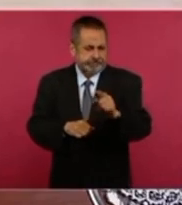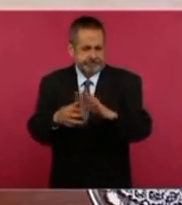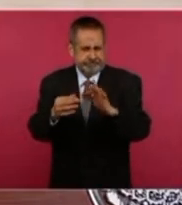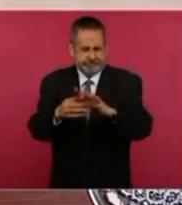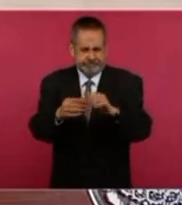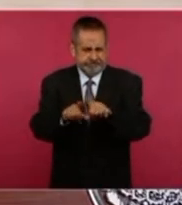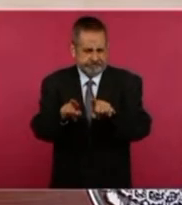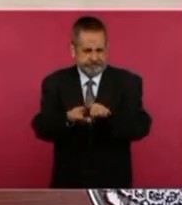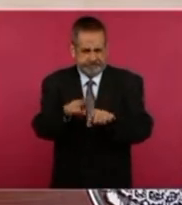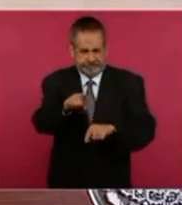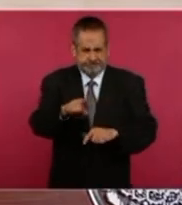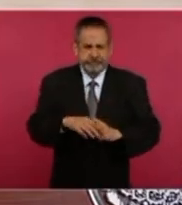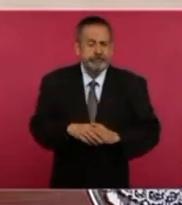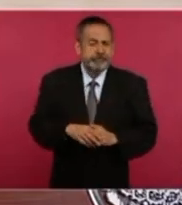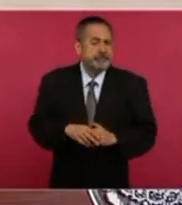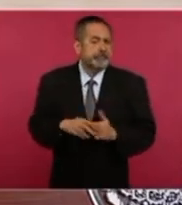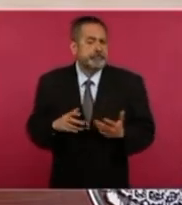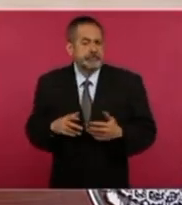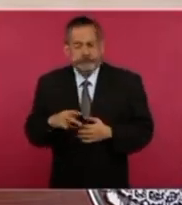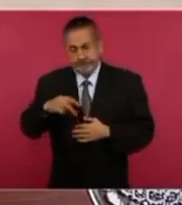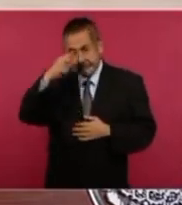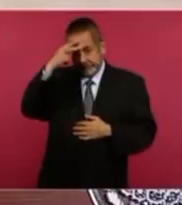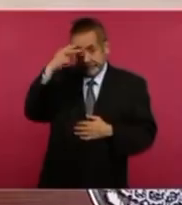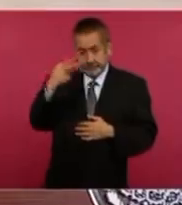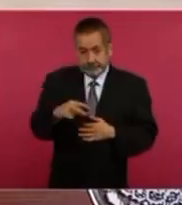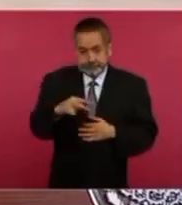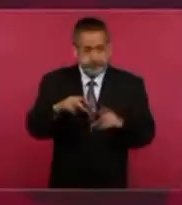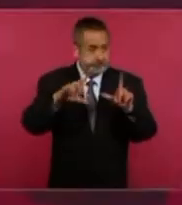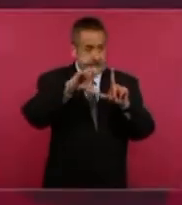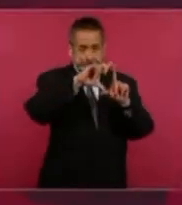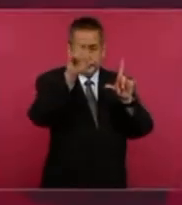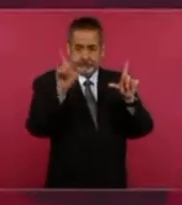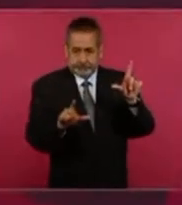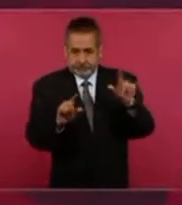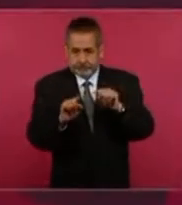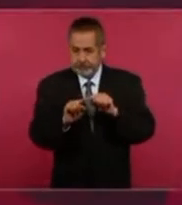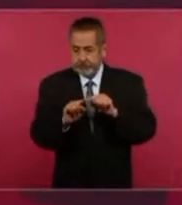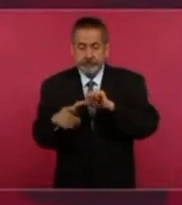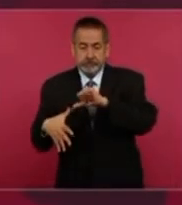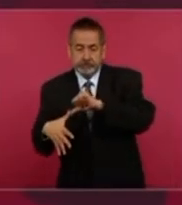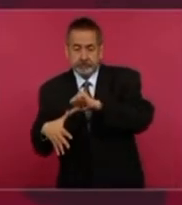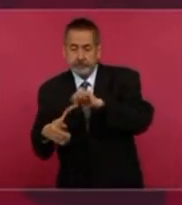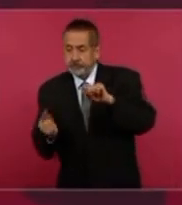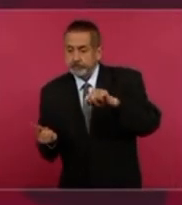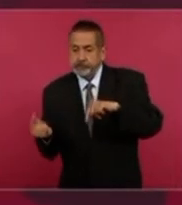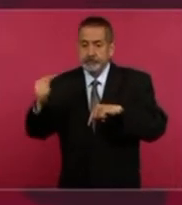explicando, México es paso obligado.